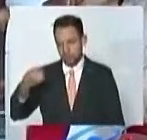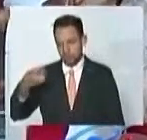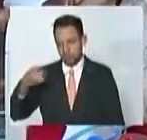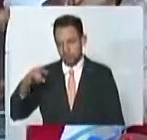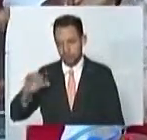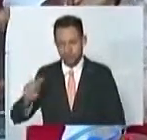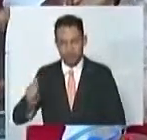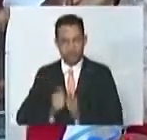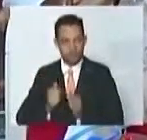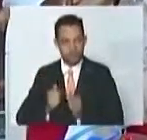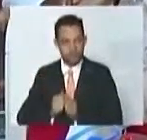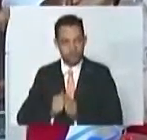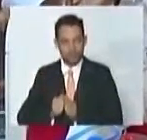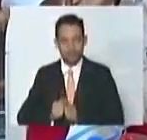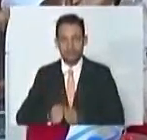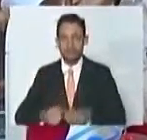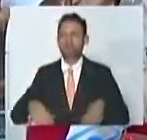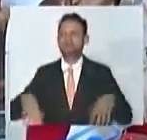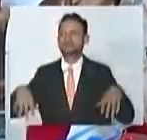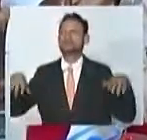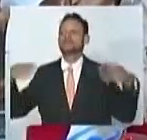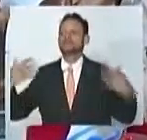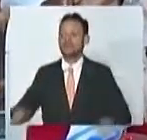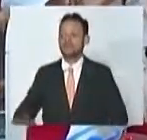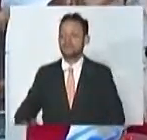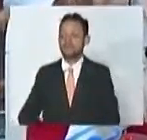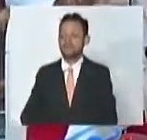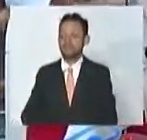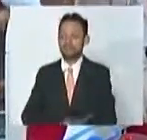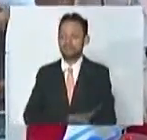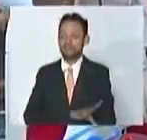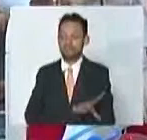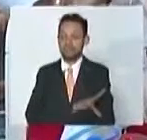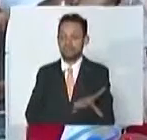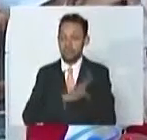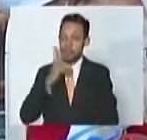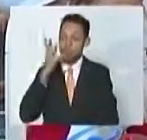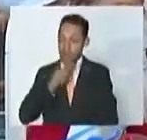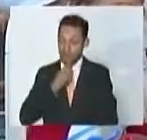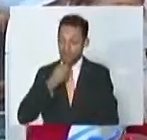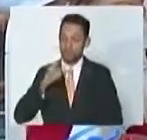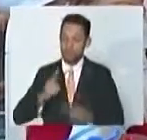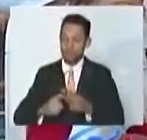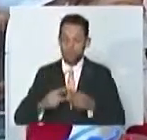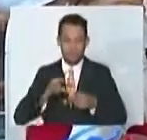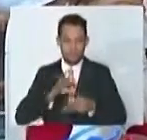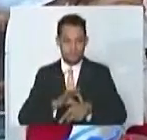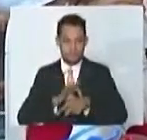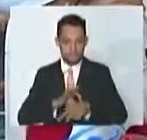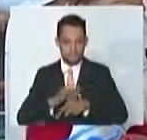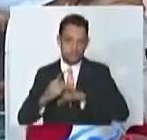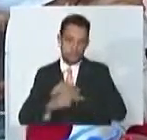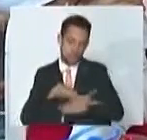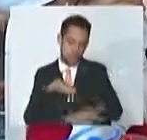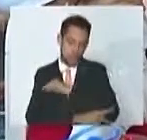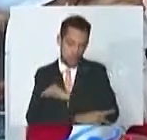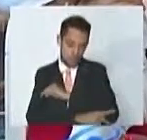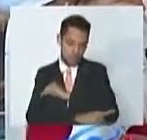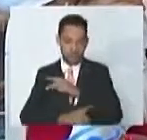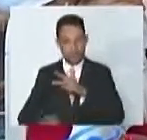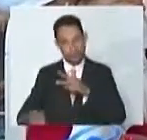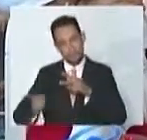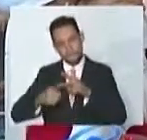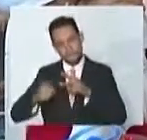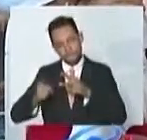Esto es un cuento encantador, ¿no? El ver cómo se tiene que hacer todo un proceso educativo y